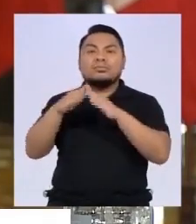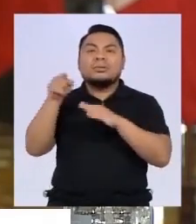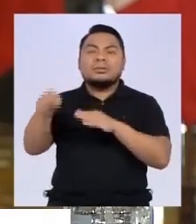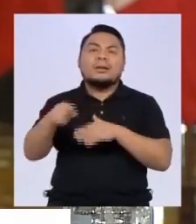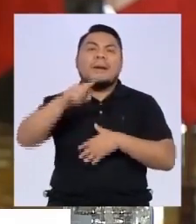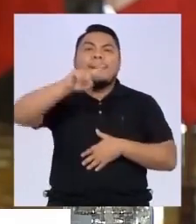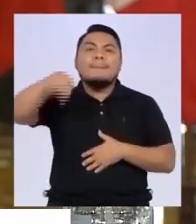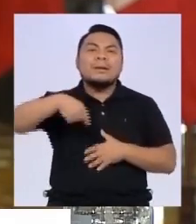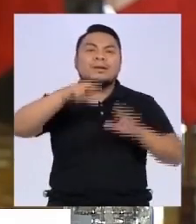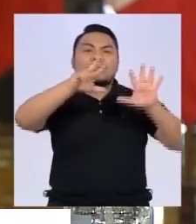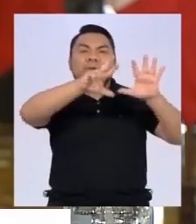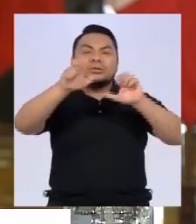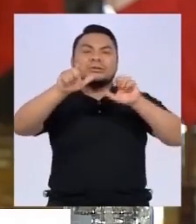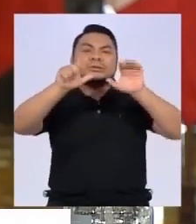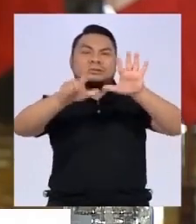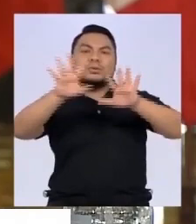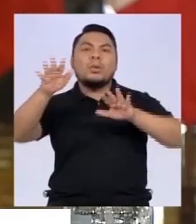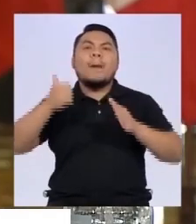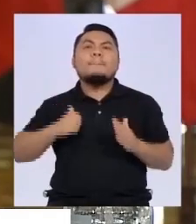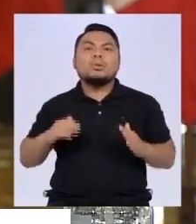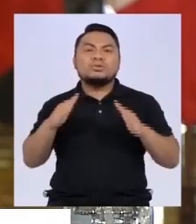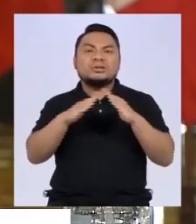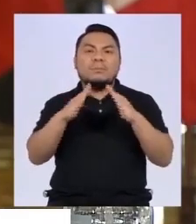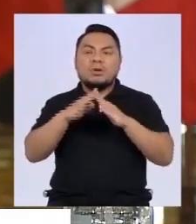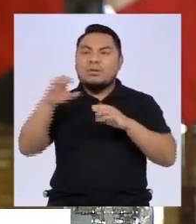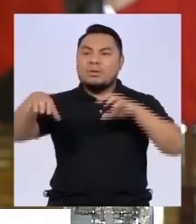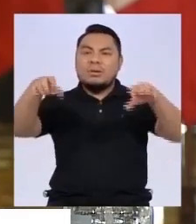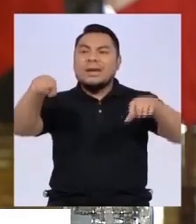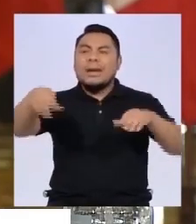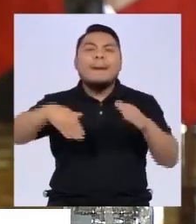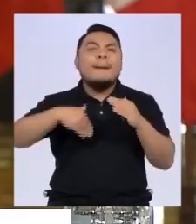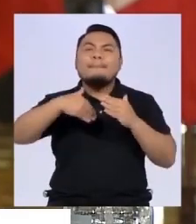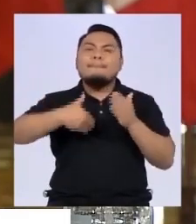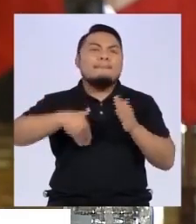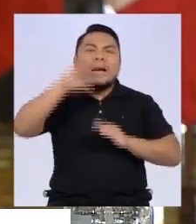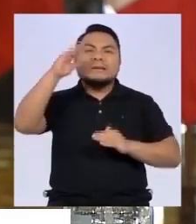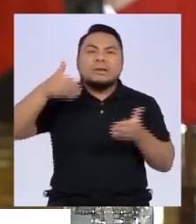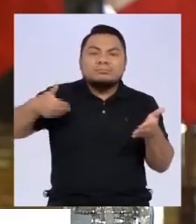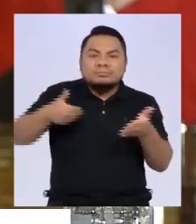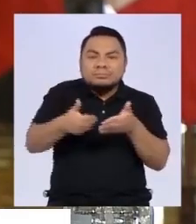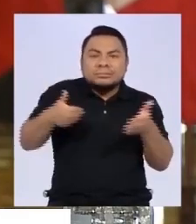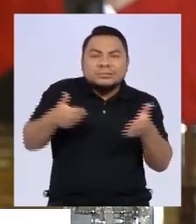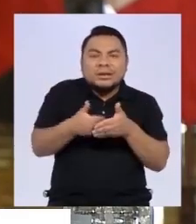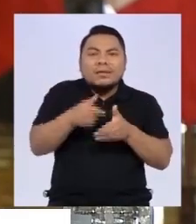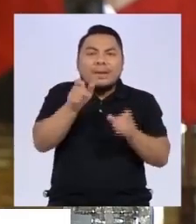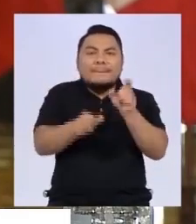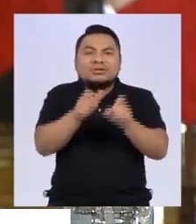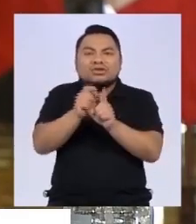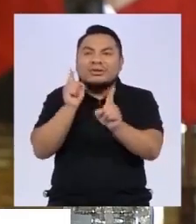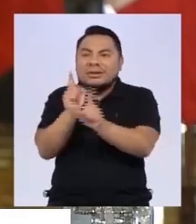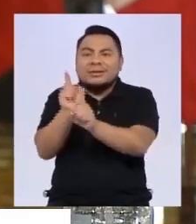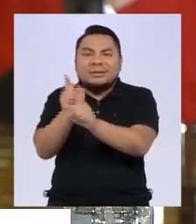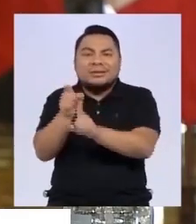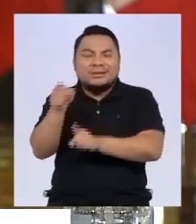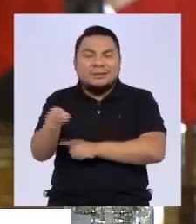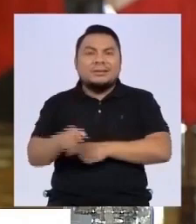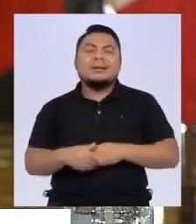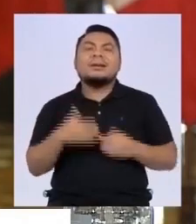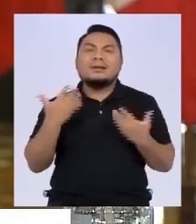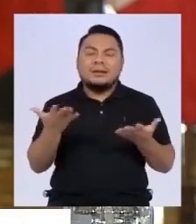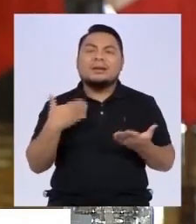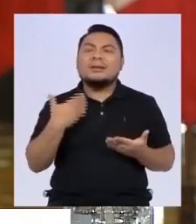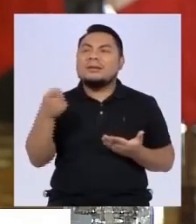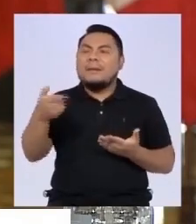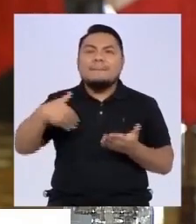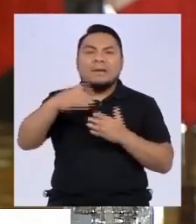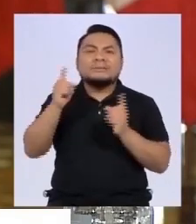en 1.874 municipios y están más cercanos a la población. Es la institución del gobierno que está